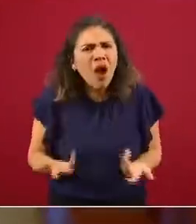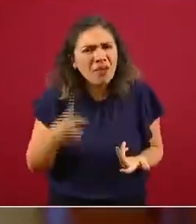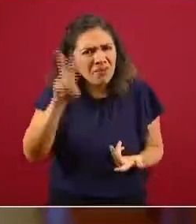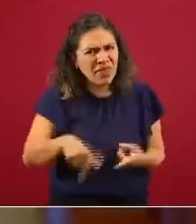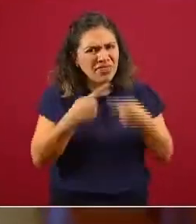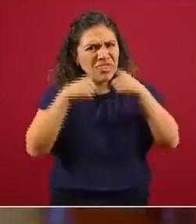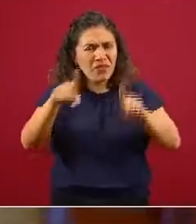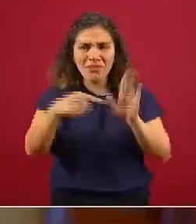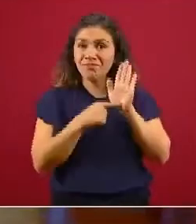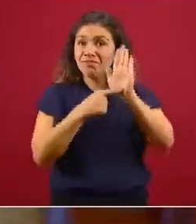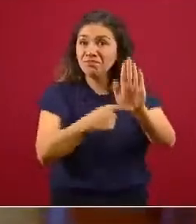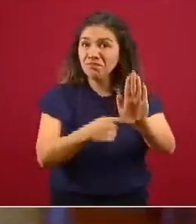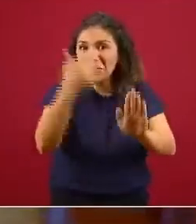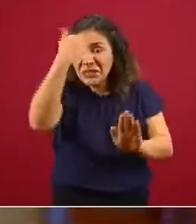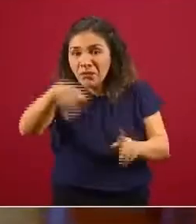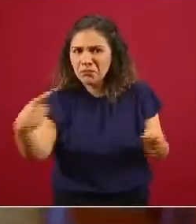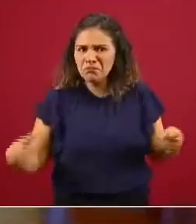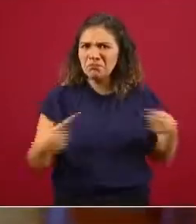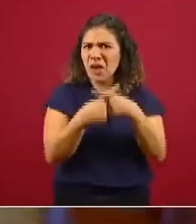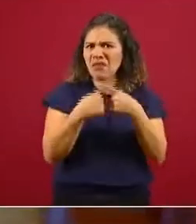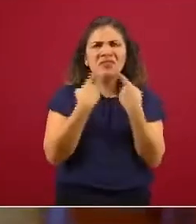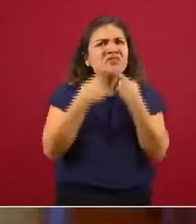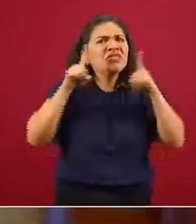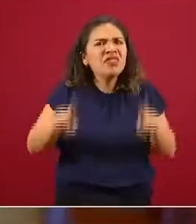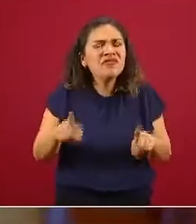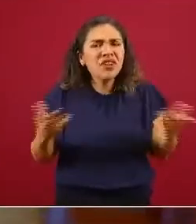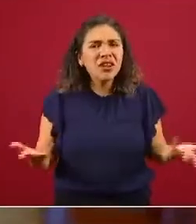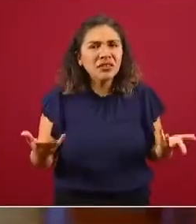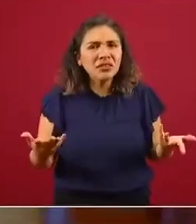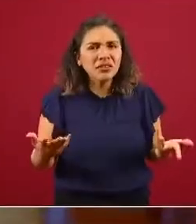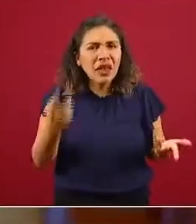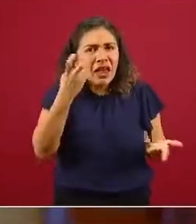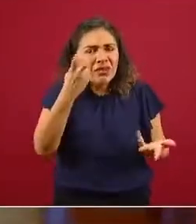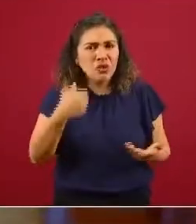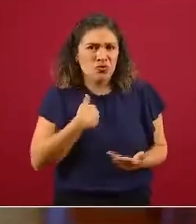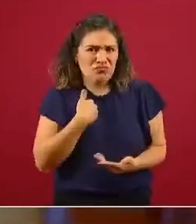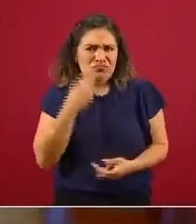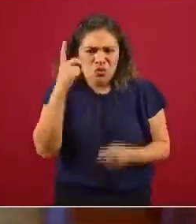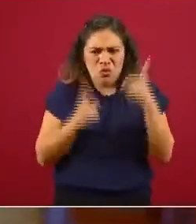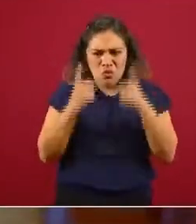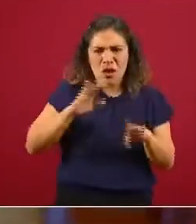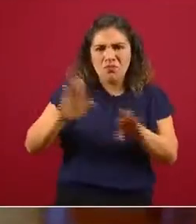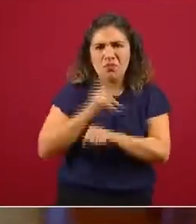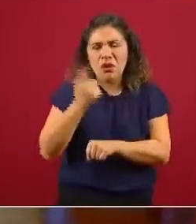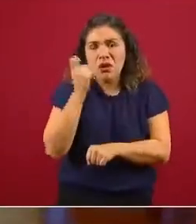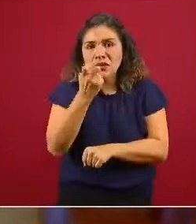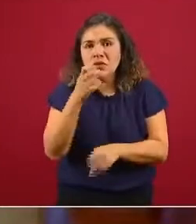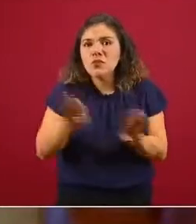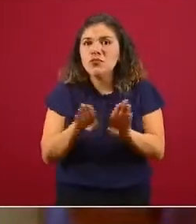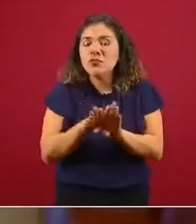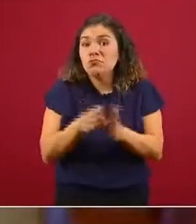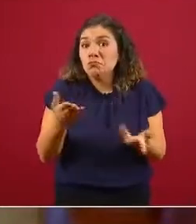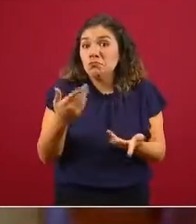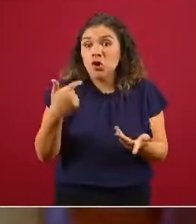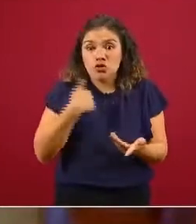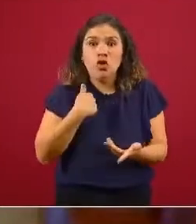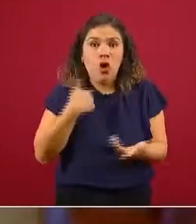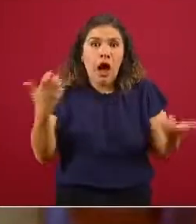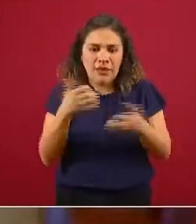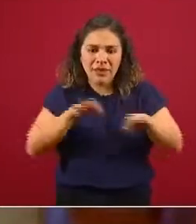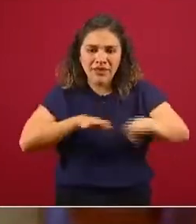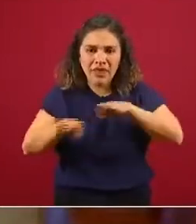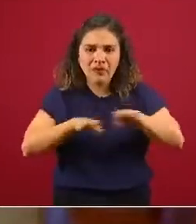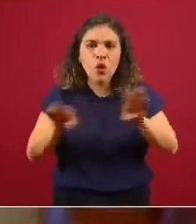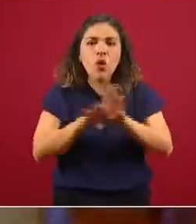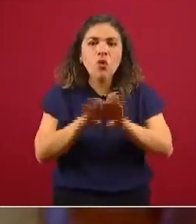muy diferente a lo que usted sabe, o bueno, más bien lo que nos acaba de explicar. Es algo que nos inquieta porque, bueno, al final del día nos dedicamos